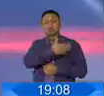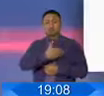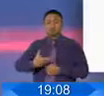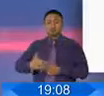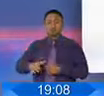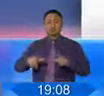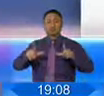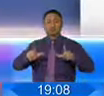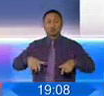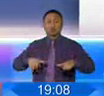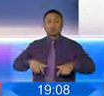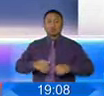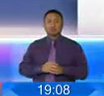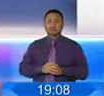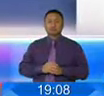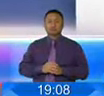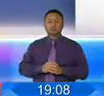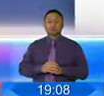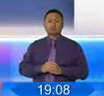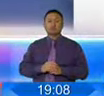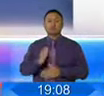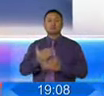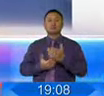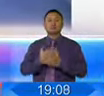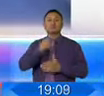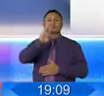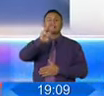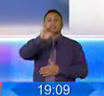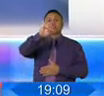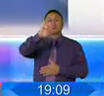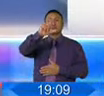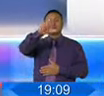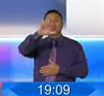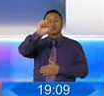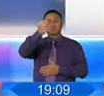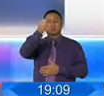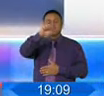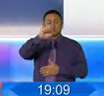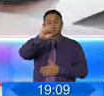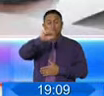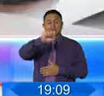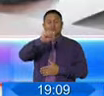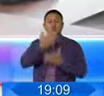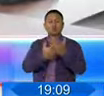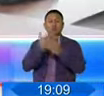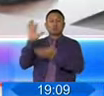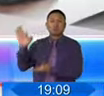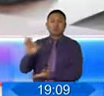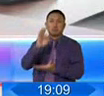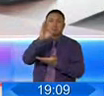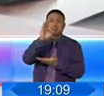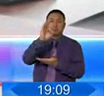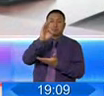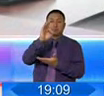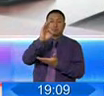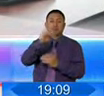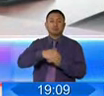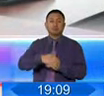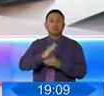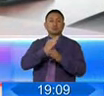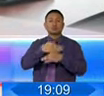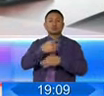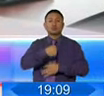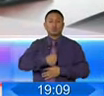presidente de la República, Lenín Moreno, designó a Wilson Manolo Rodas Beltrán como el representante principal por parte de la